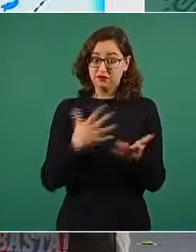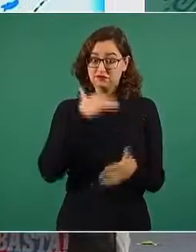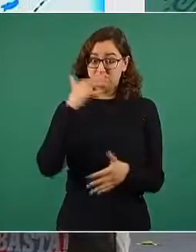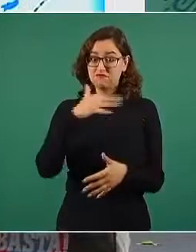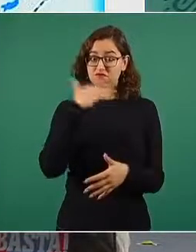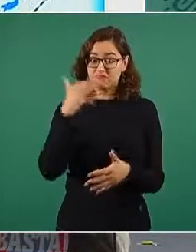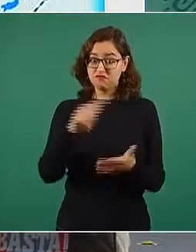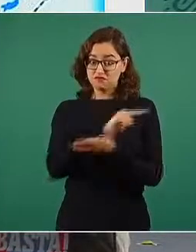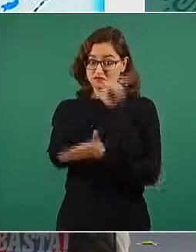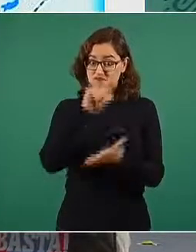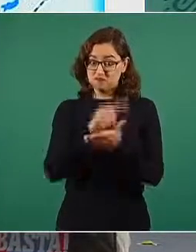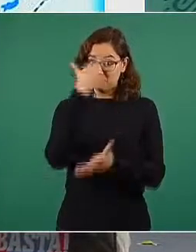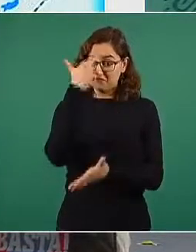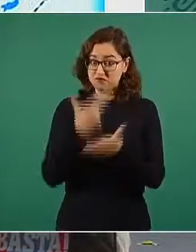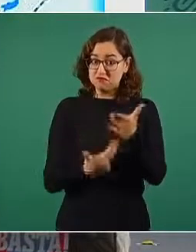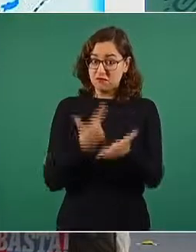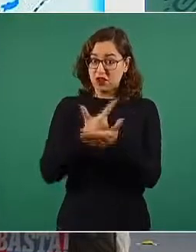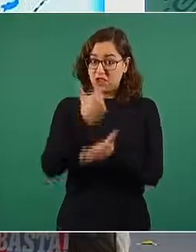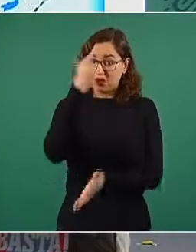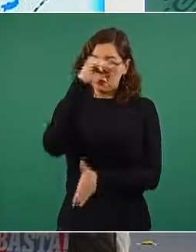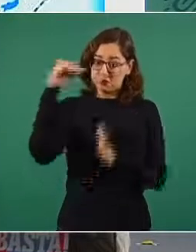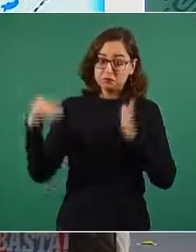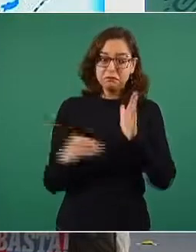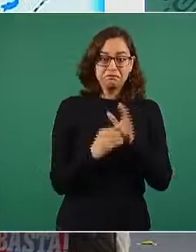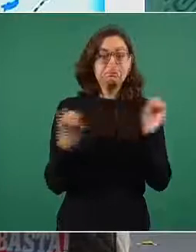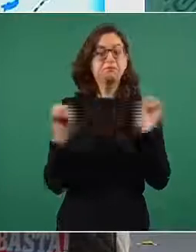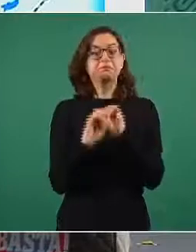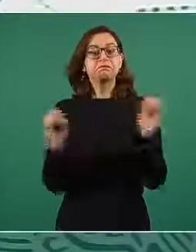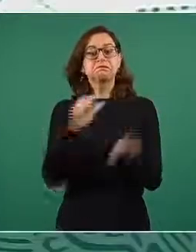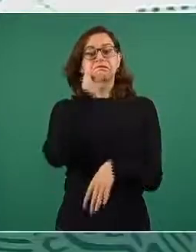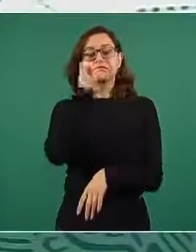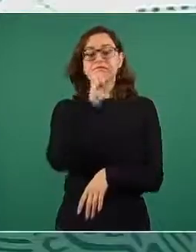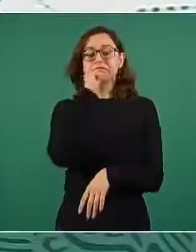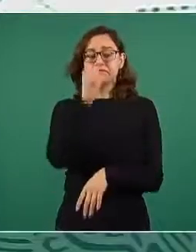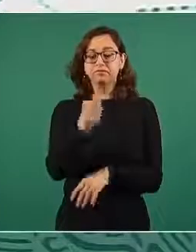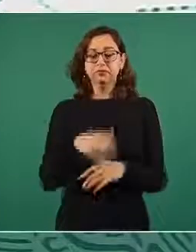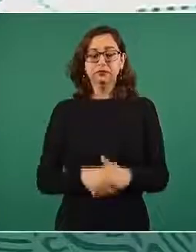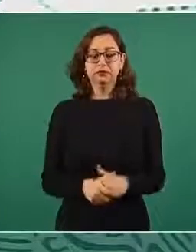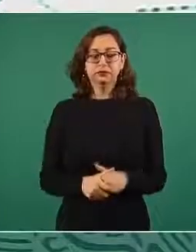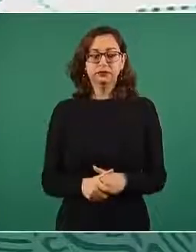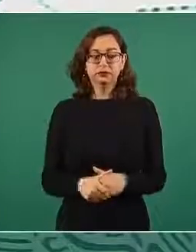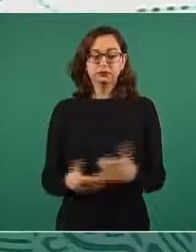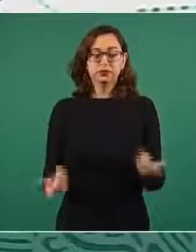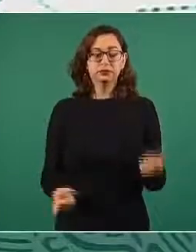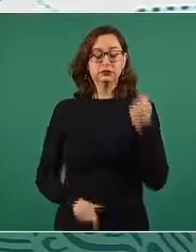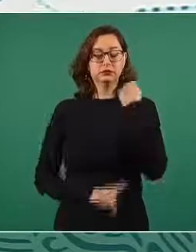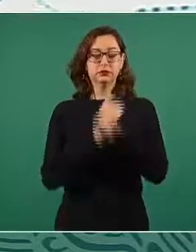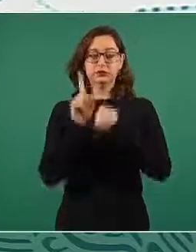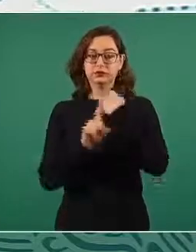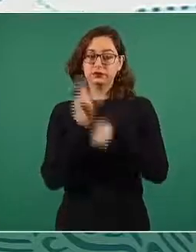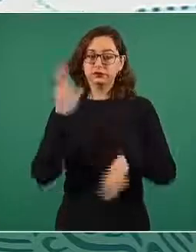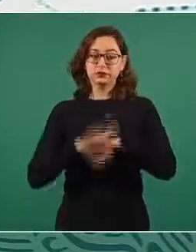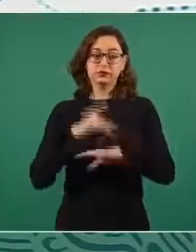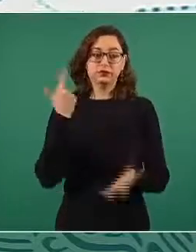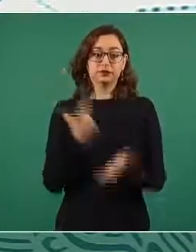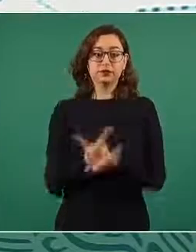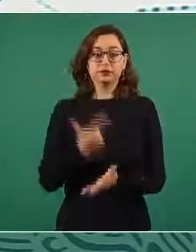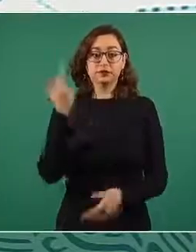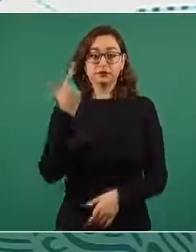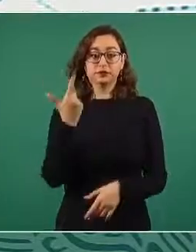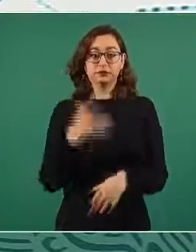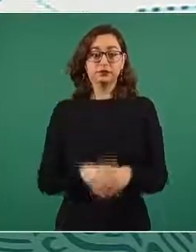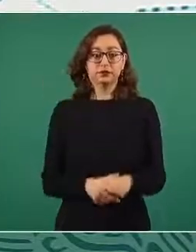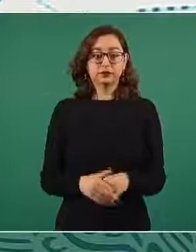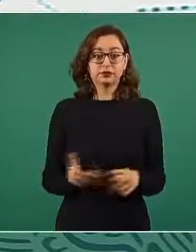Pero lo más importante de todo es que el principal problema de México, la corrupción, no estaba